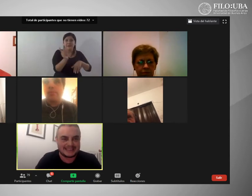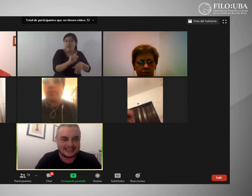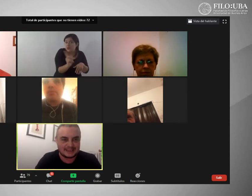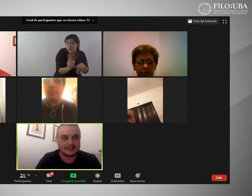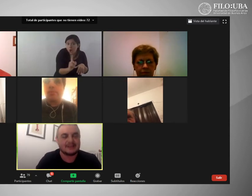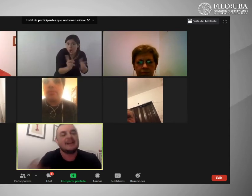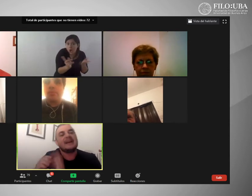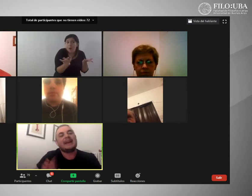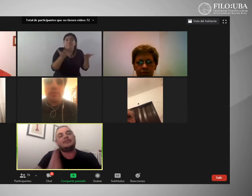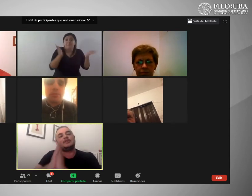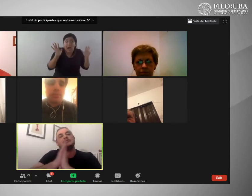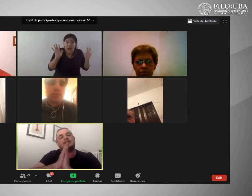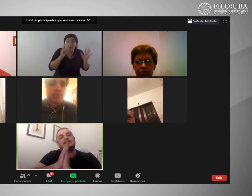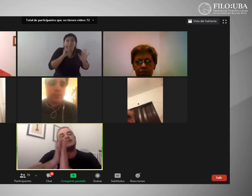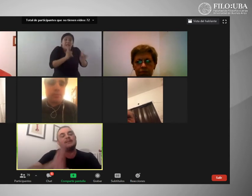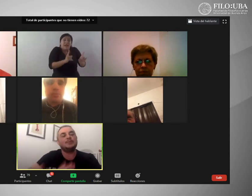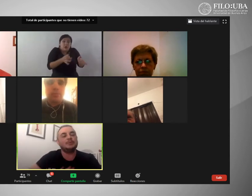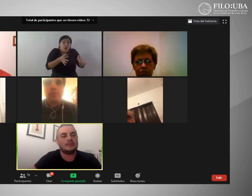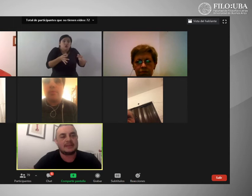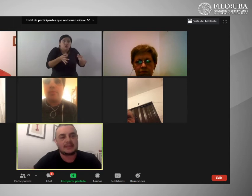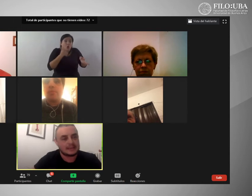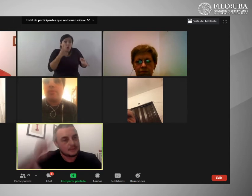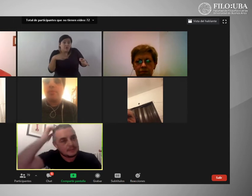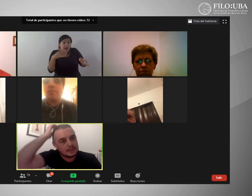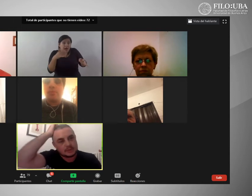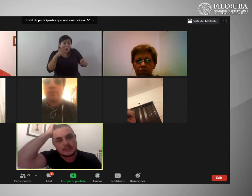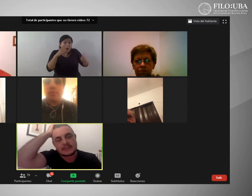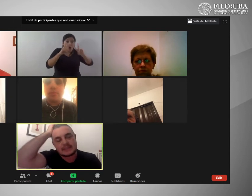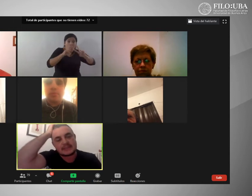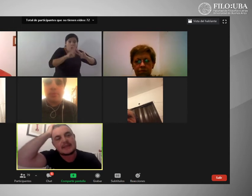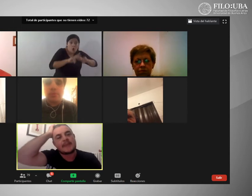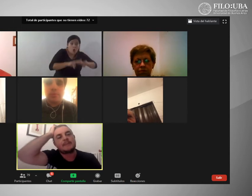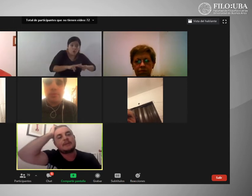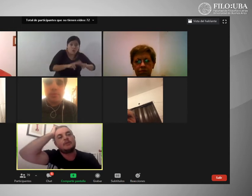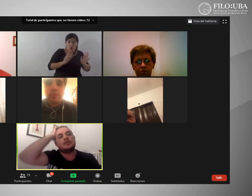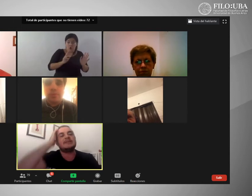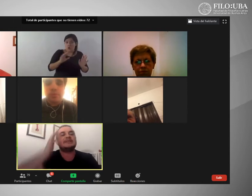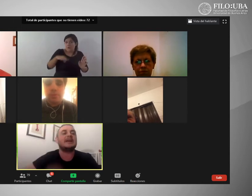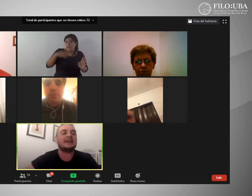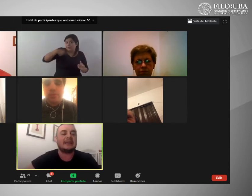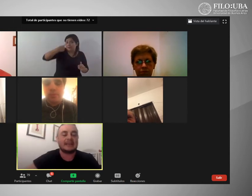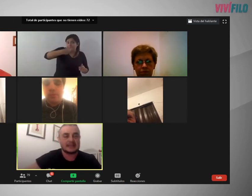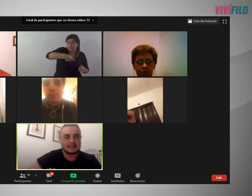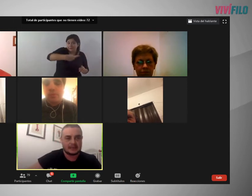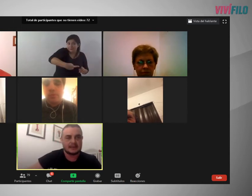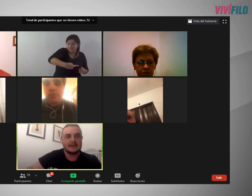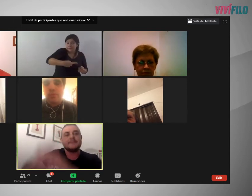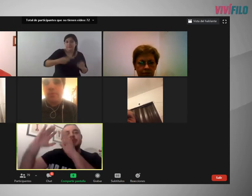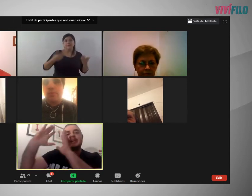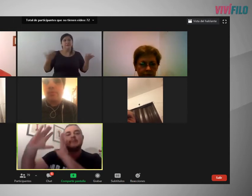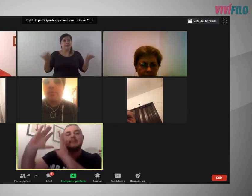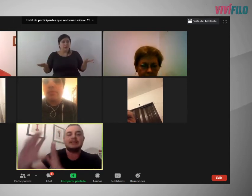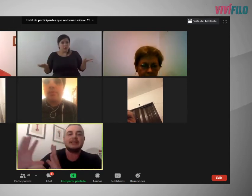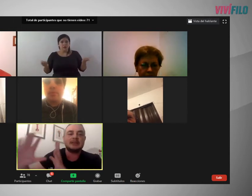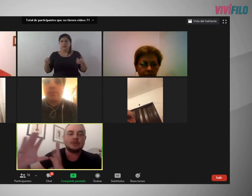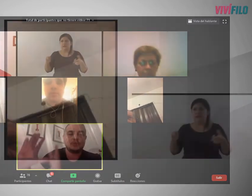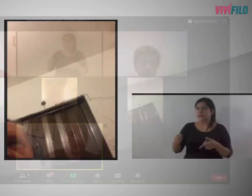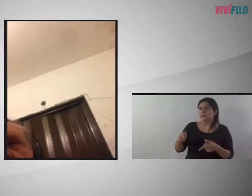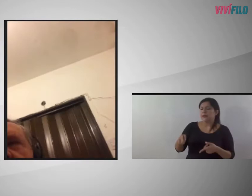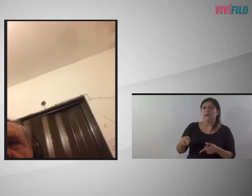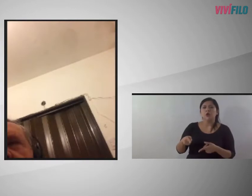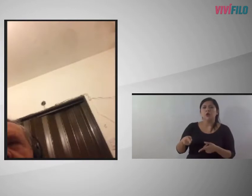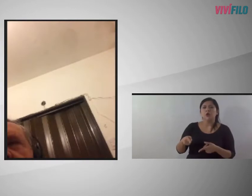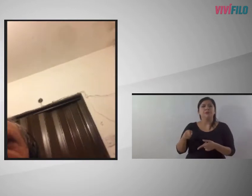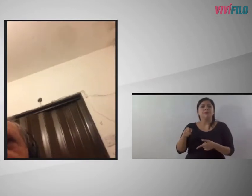pueden malignizar. Entonces, desde el punto de vista del movimiento intersex, despatologizar quiere decir que